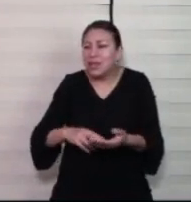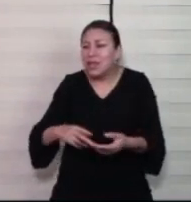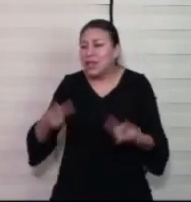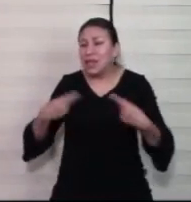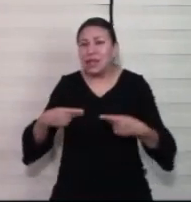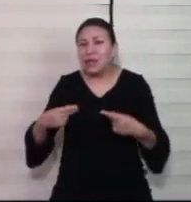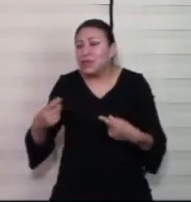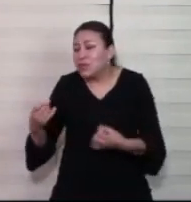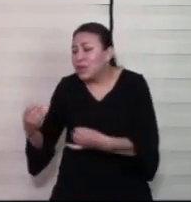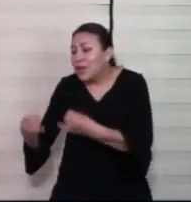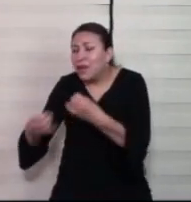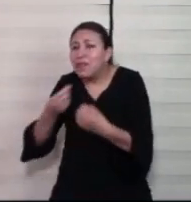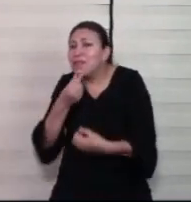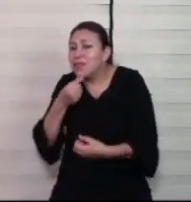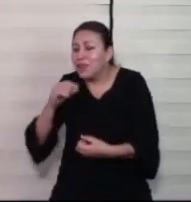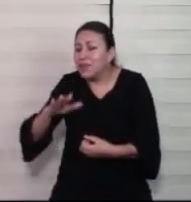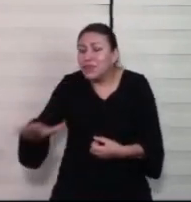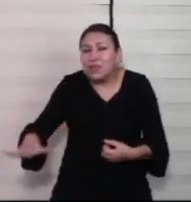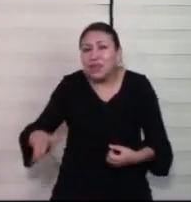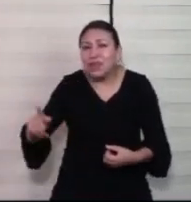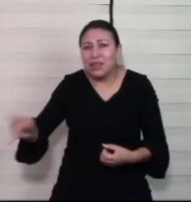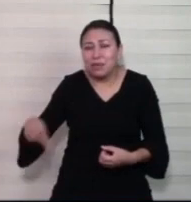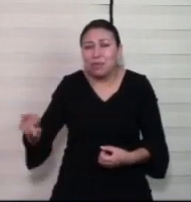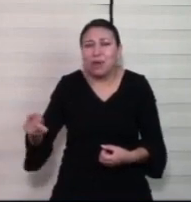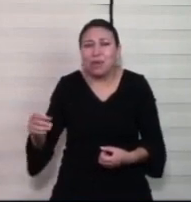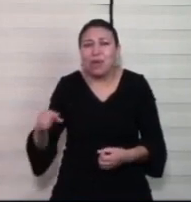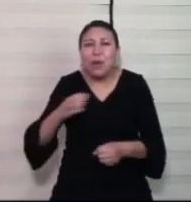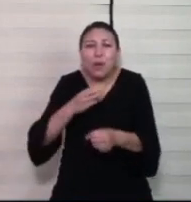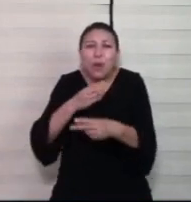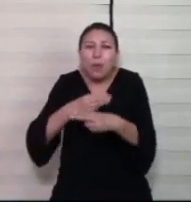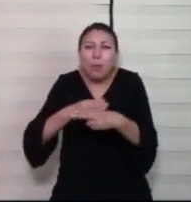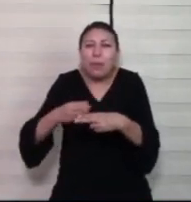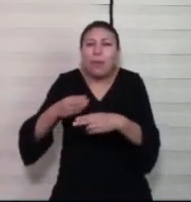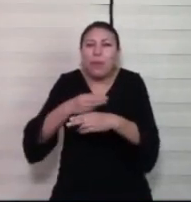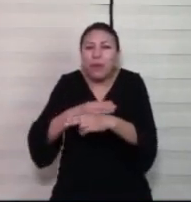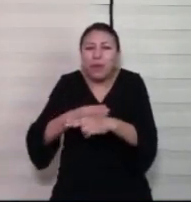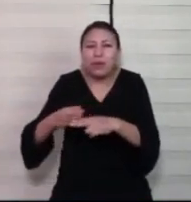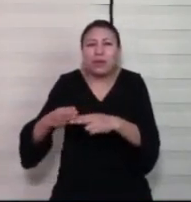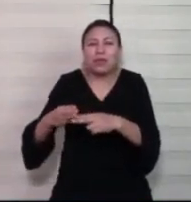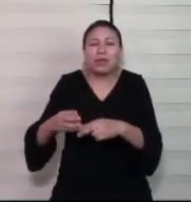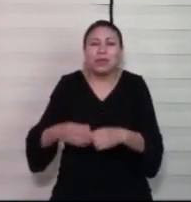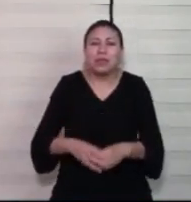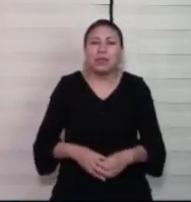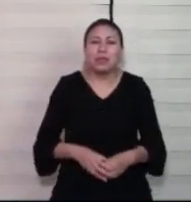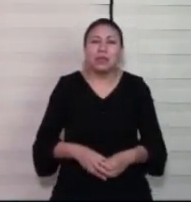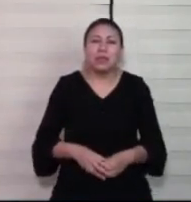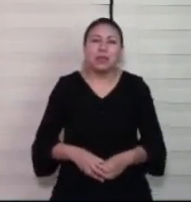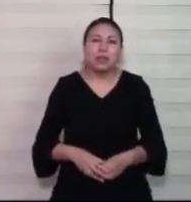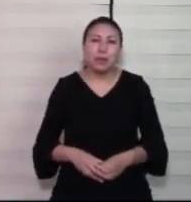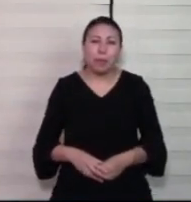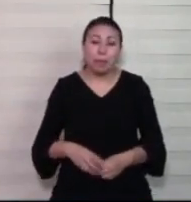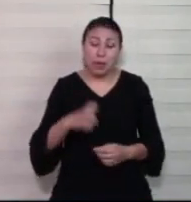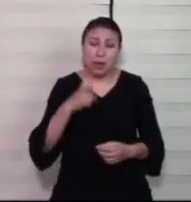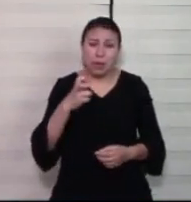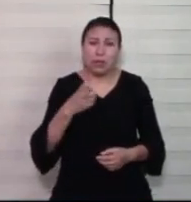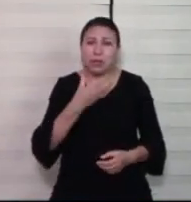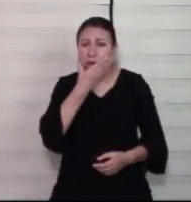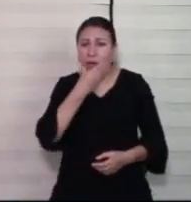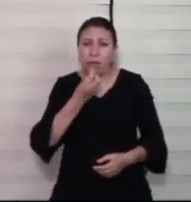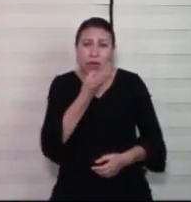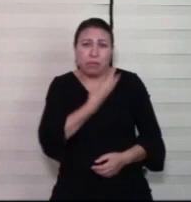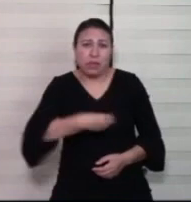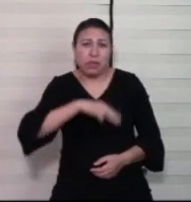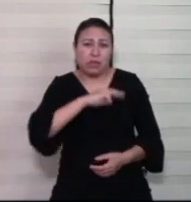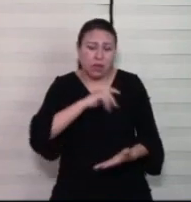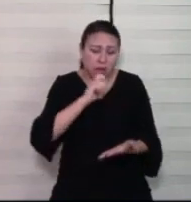una convivencia preciosa. Pues el doctor Schmalenbach, que es un gran médico, y su esposa también, escribió